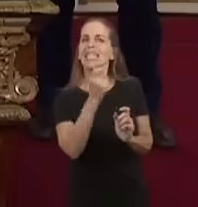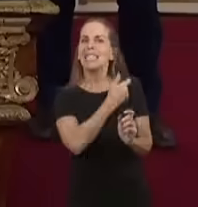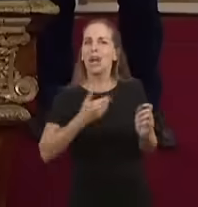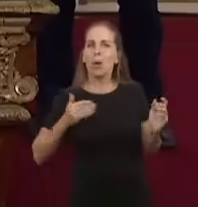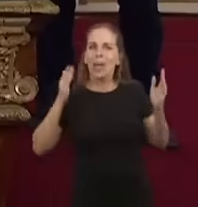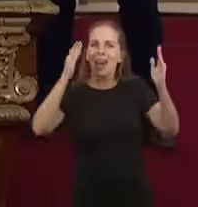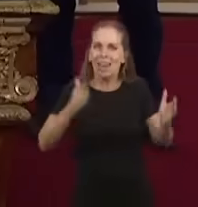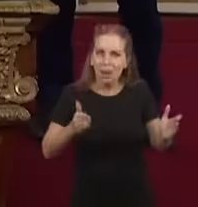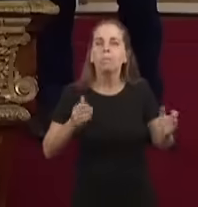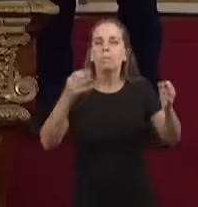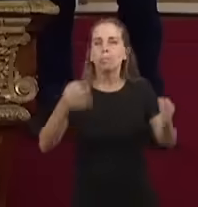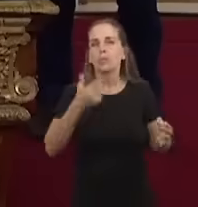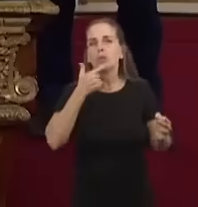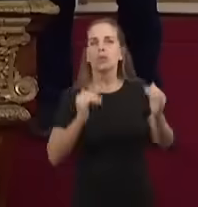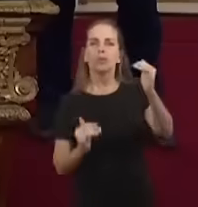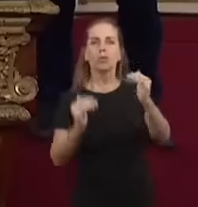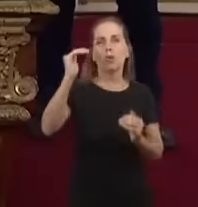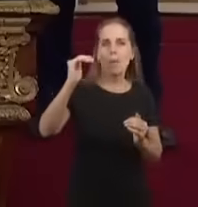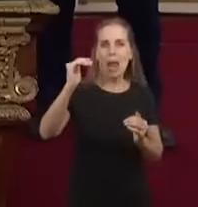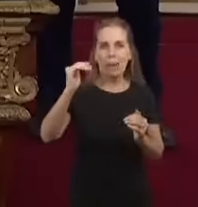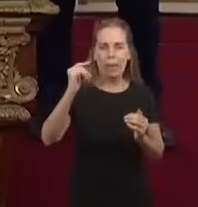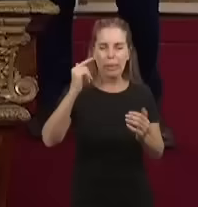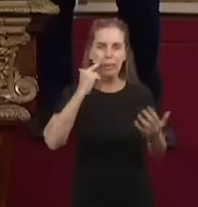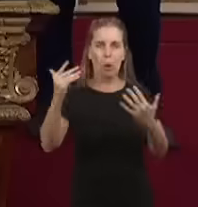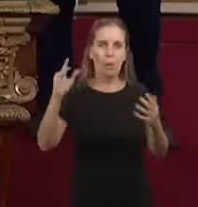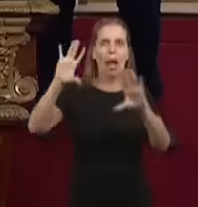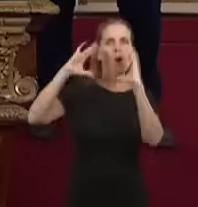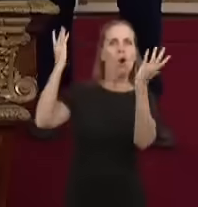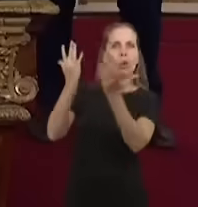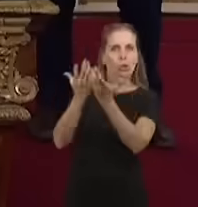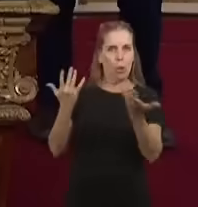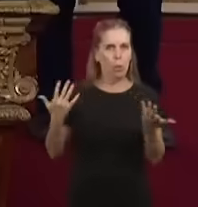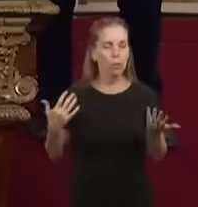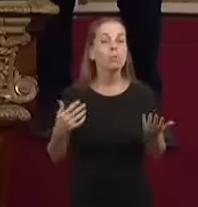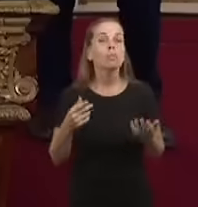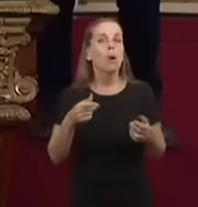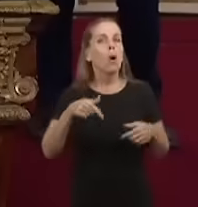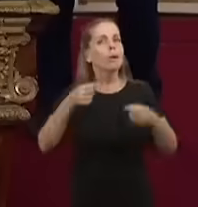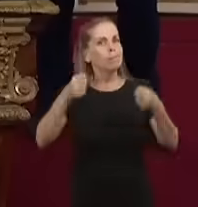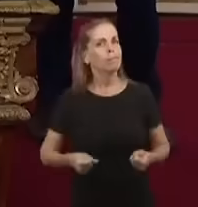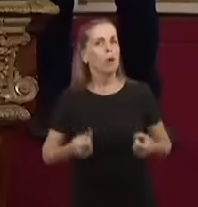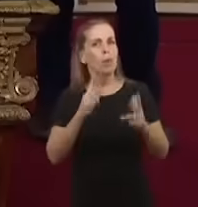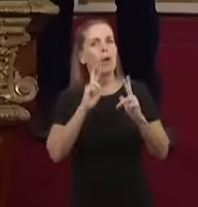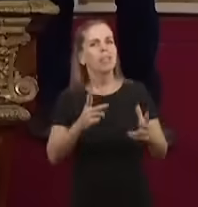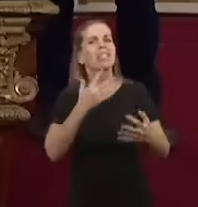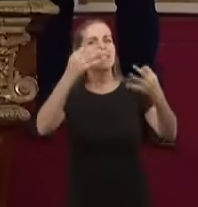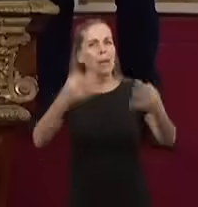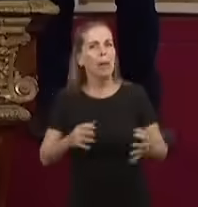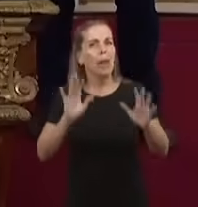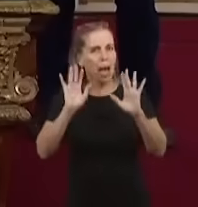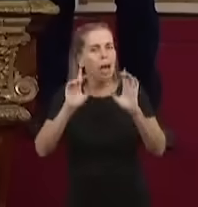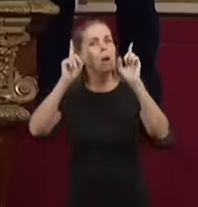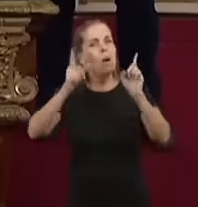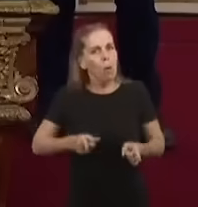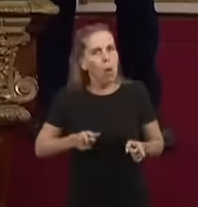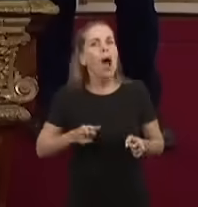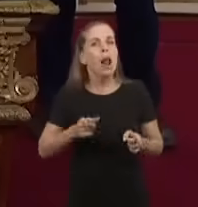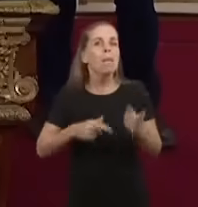parangón en la historia del mundo occidental Hoy podemos afirmar Sin lugar a dudas que pese a la oposición de buena parte del